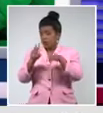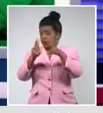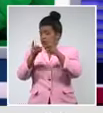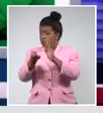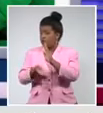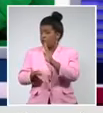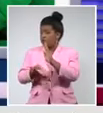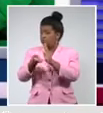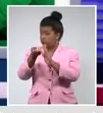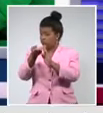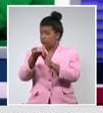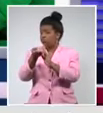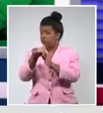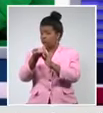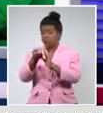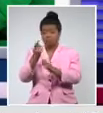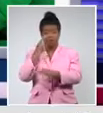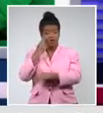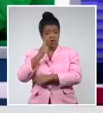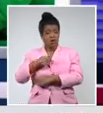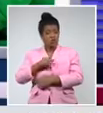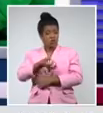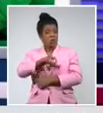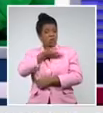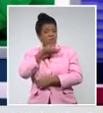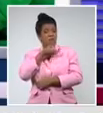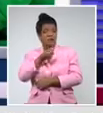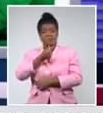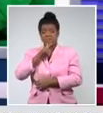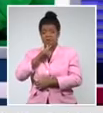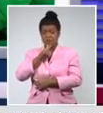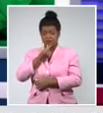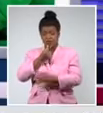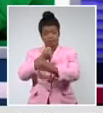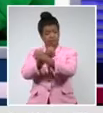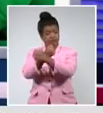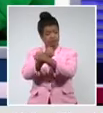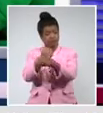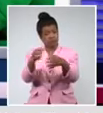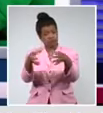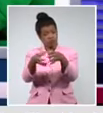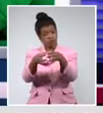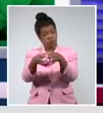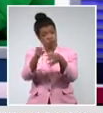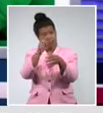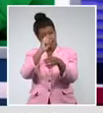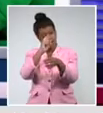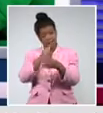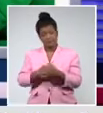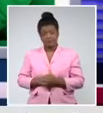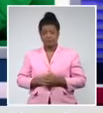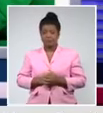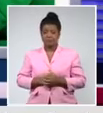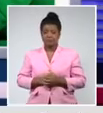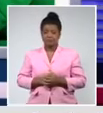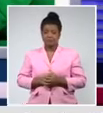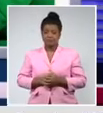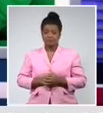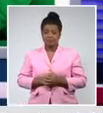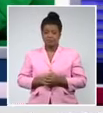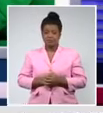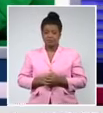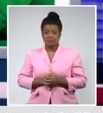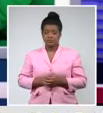cuenta lo que hablamos inicialmente en relación con los fallecidos. Los 26